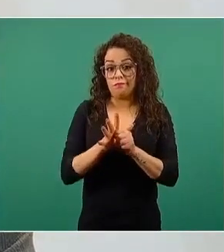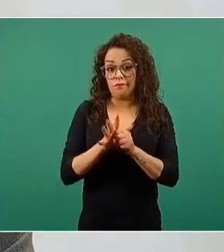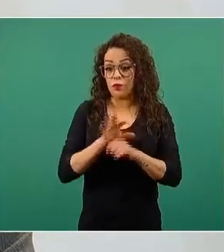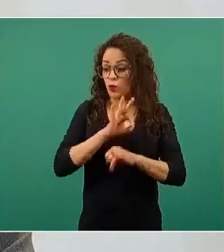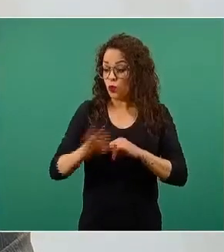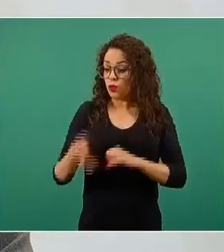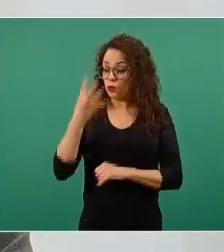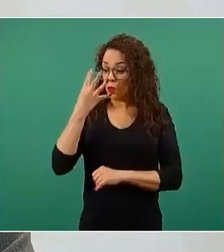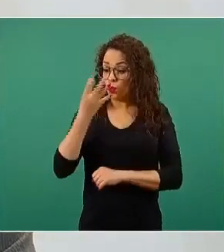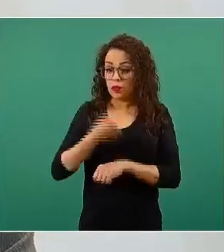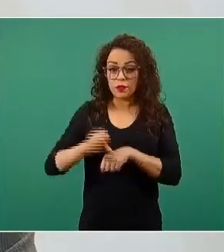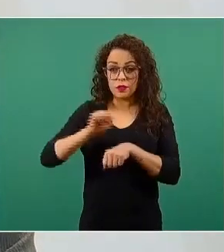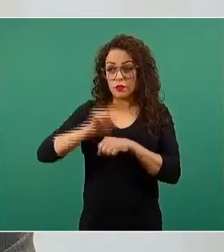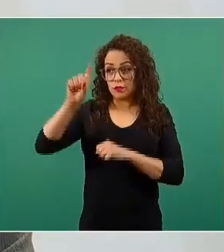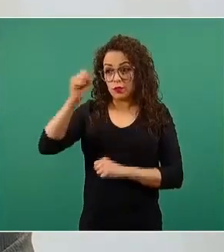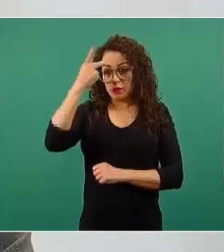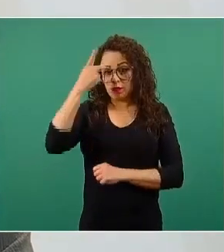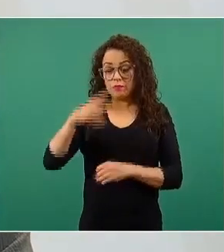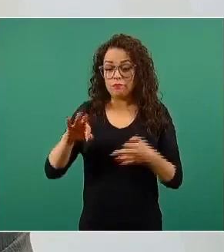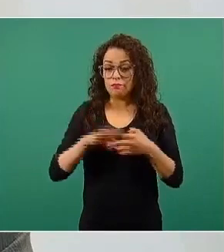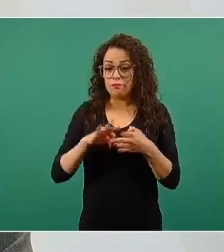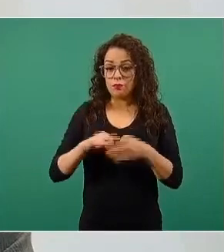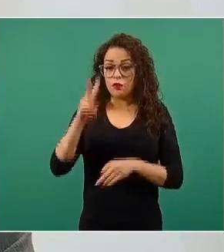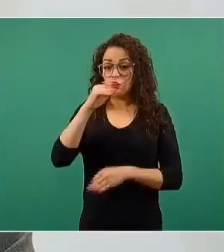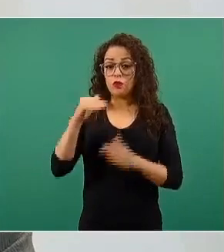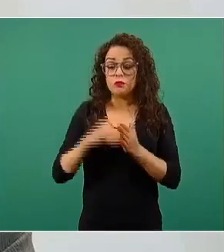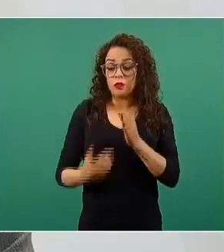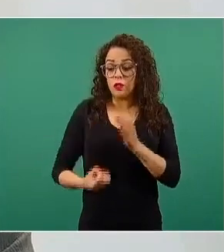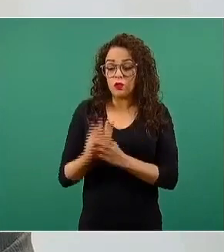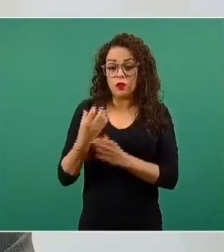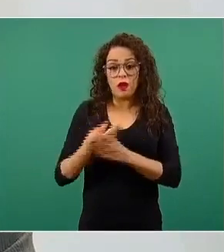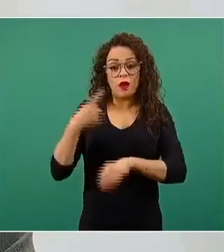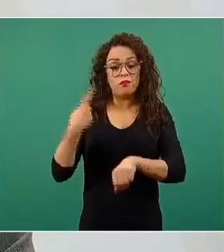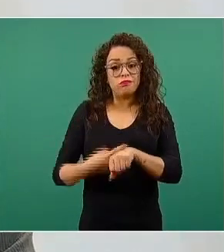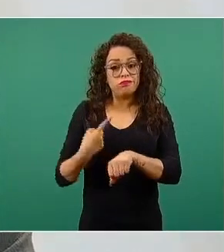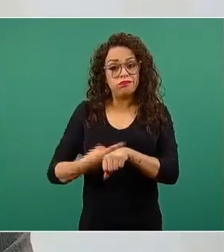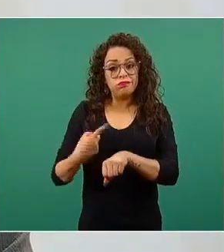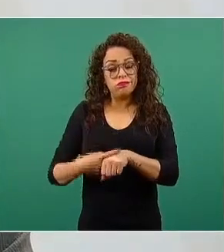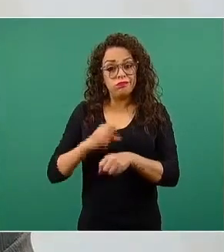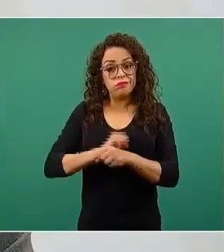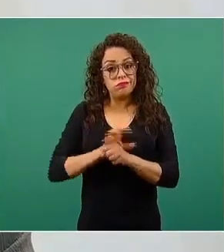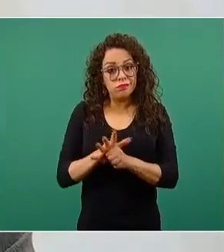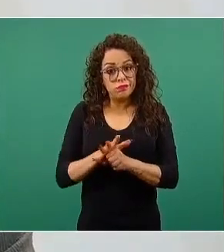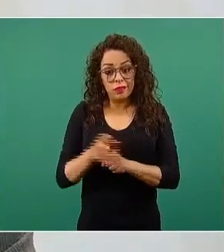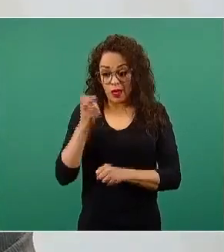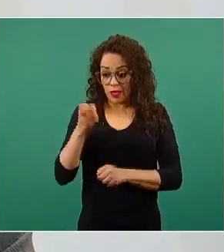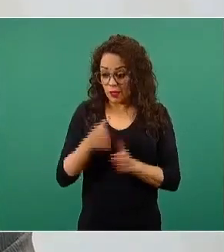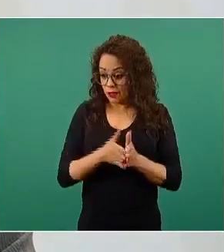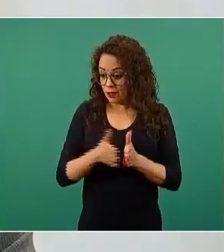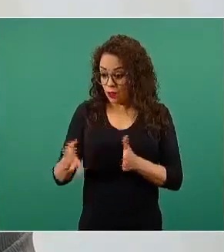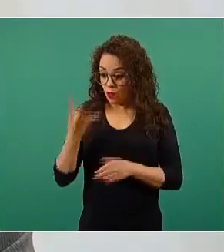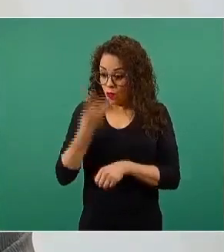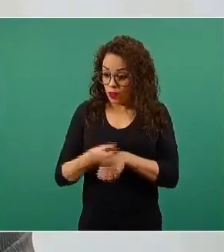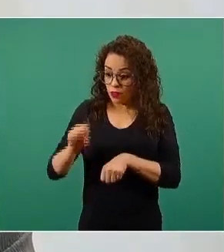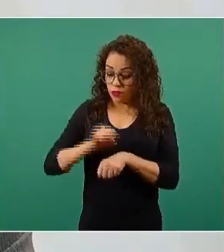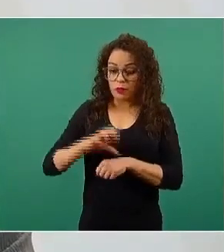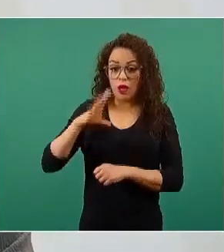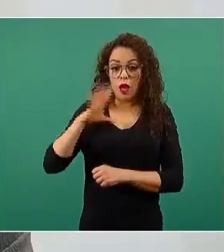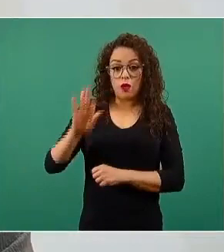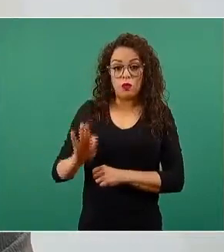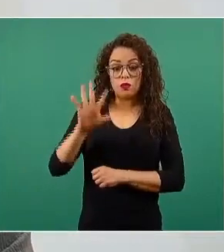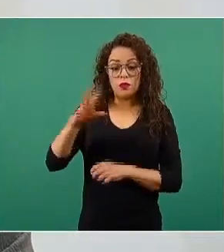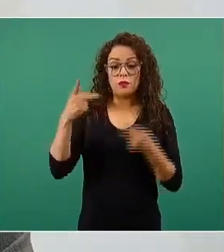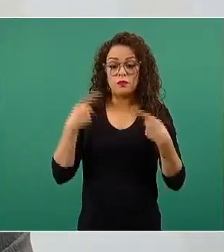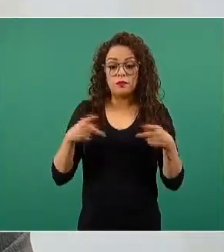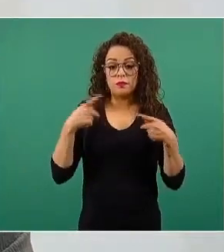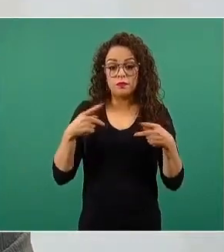4 semanas, hemos tenido alrededor de 2,000 casos nuevos. Y de esos 2,000 casos nuevos, en 4 semanas, hemos tenido 45 personas